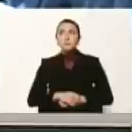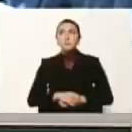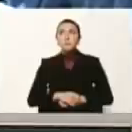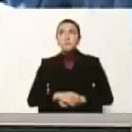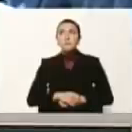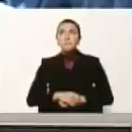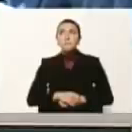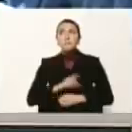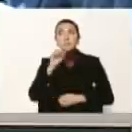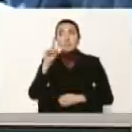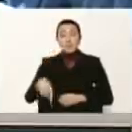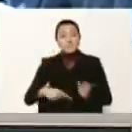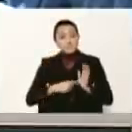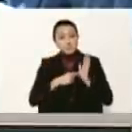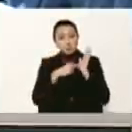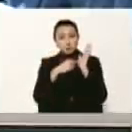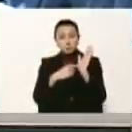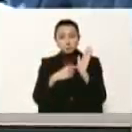Encontramos también